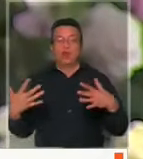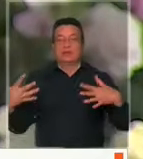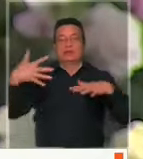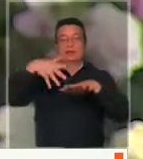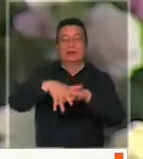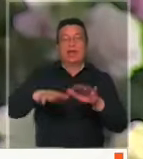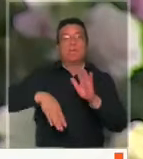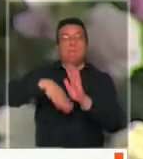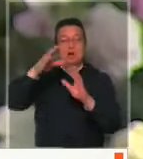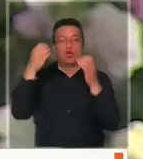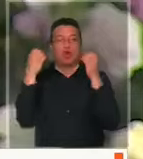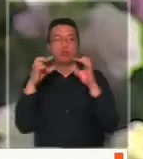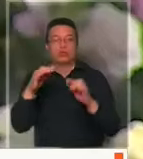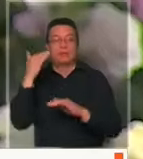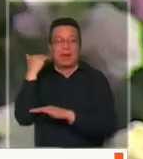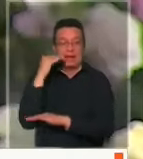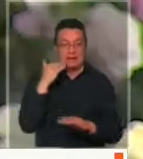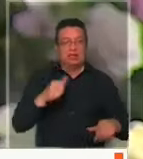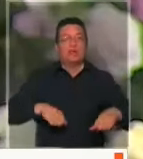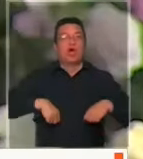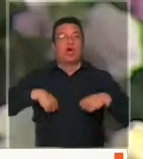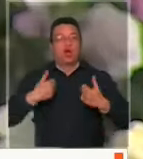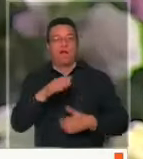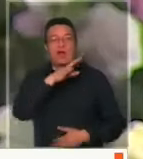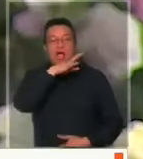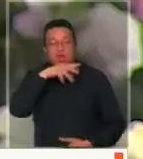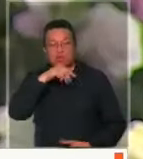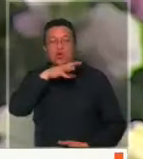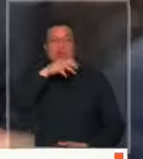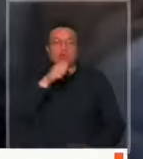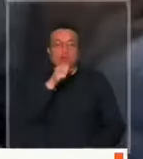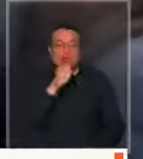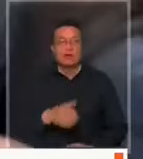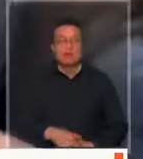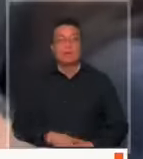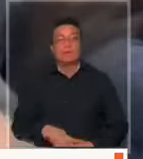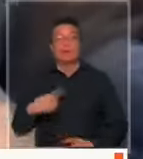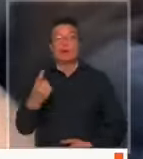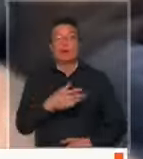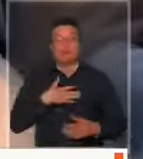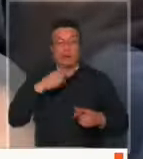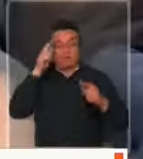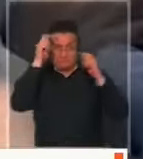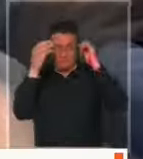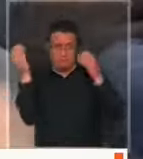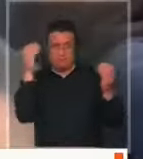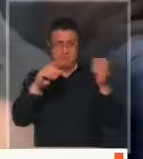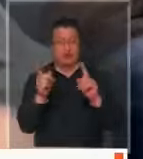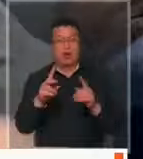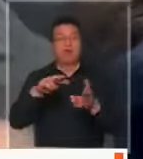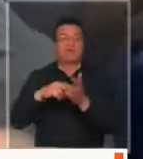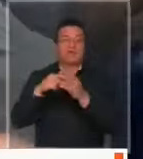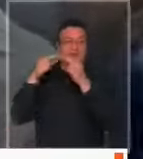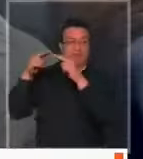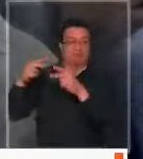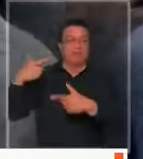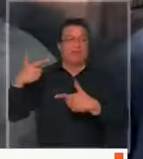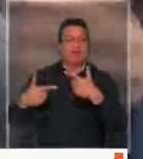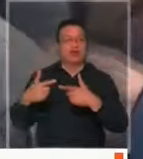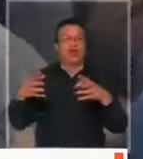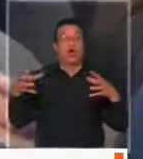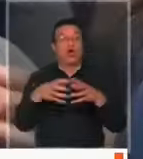más oportunidades para los niños, para los jóvenes, adultos y adultos mayores. No nos tenemos que poner creativos, yo creo que ese es un problema de los políticos, ya los